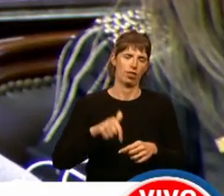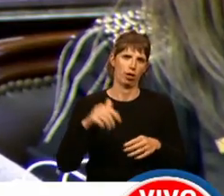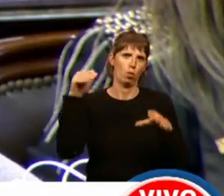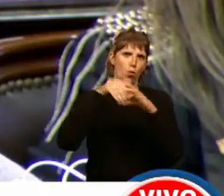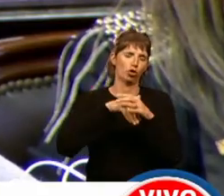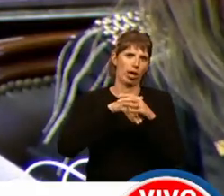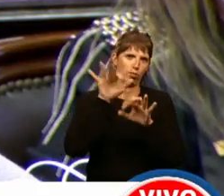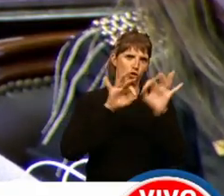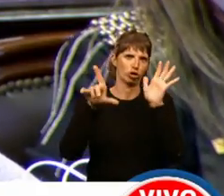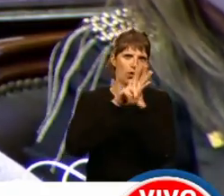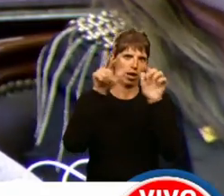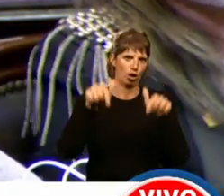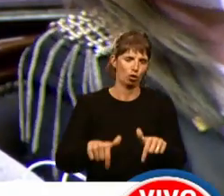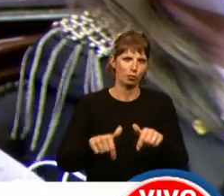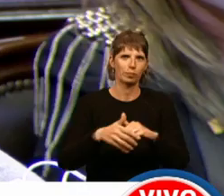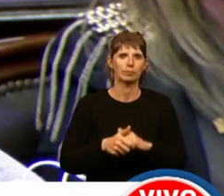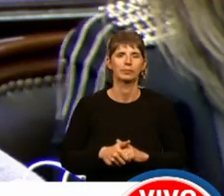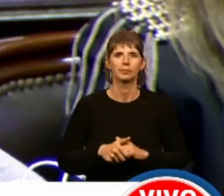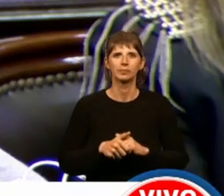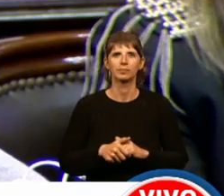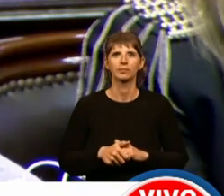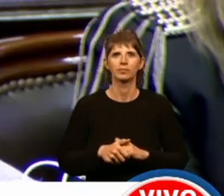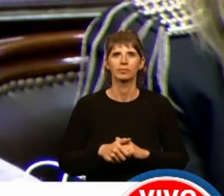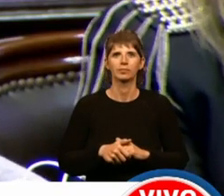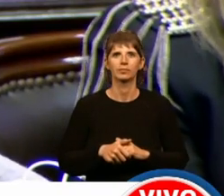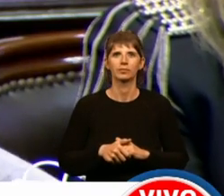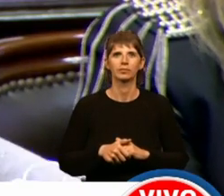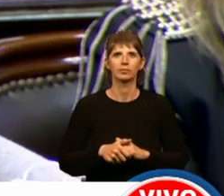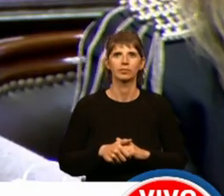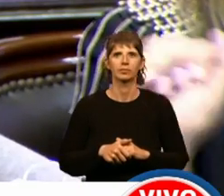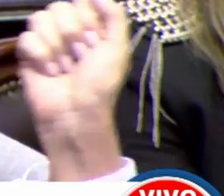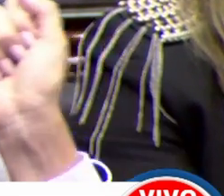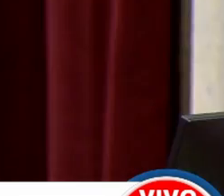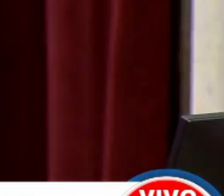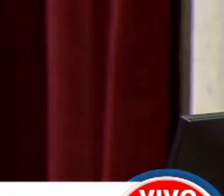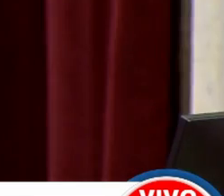este proyecto el día de hoy un poquito